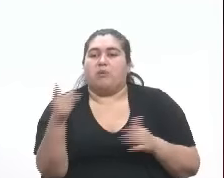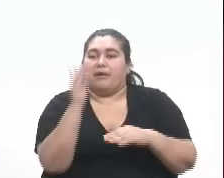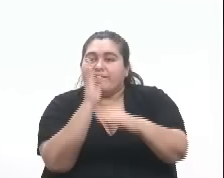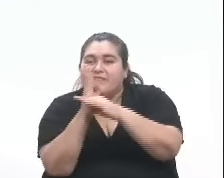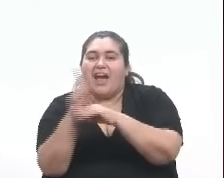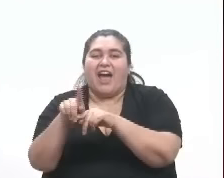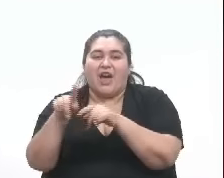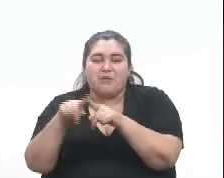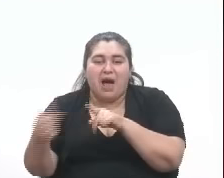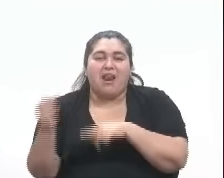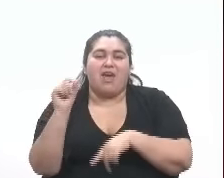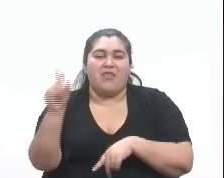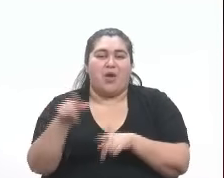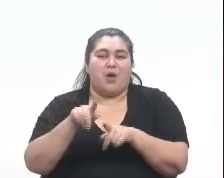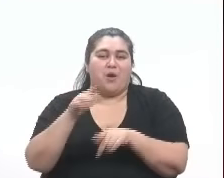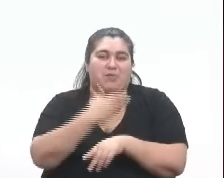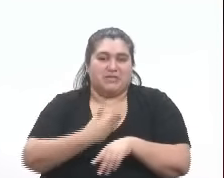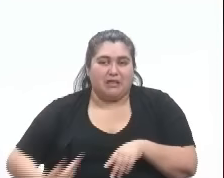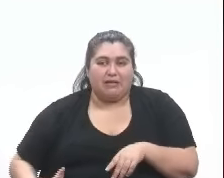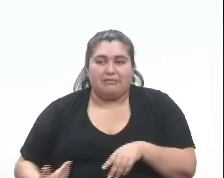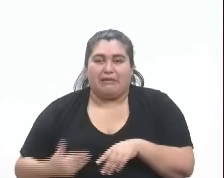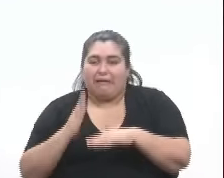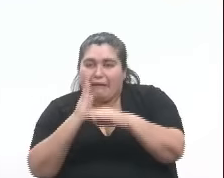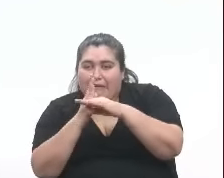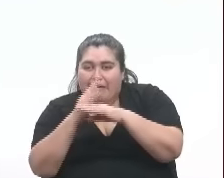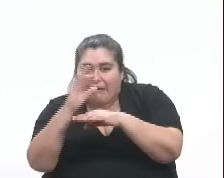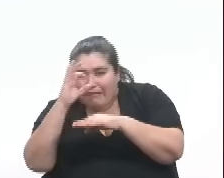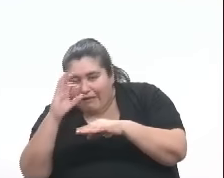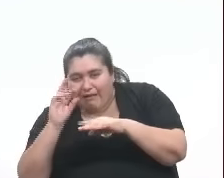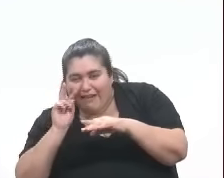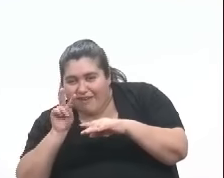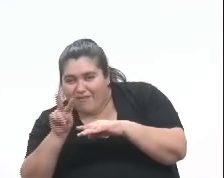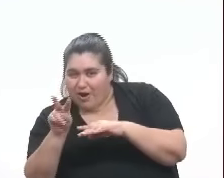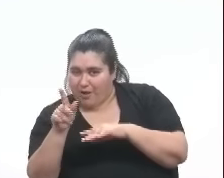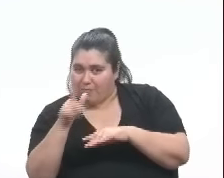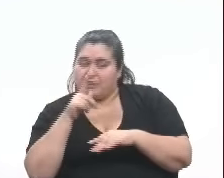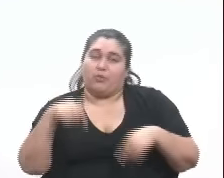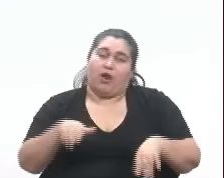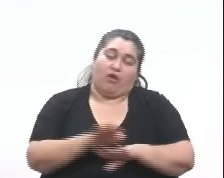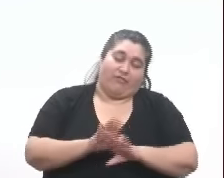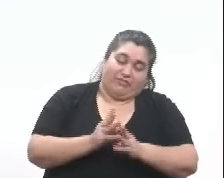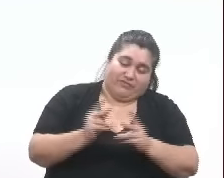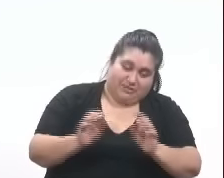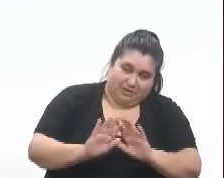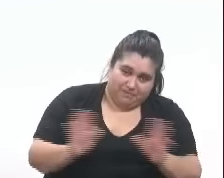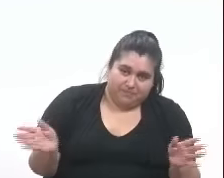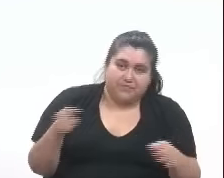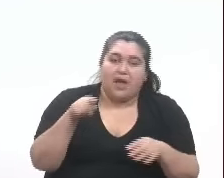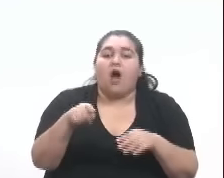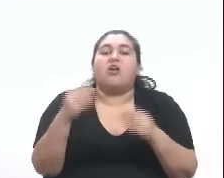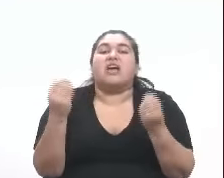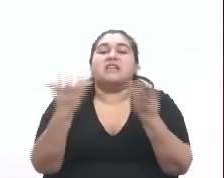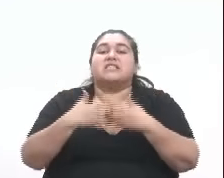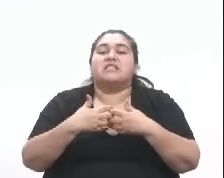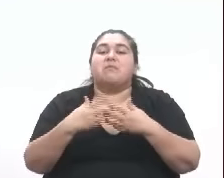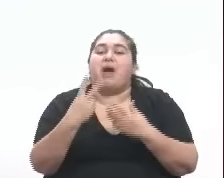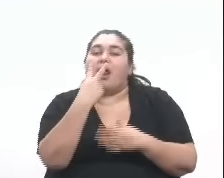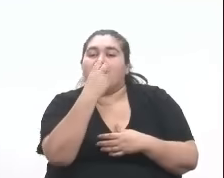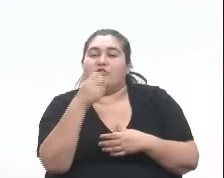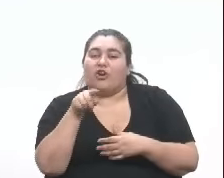presidente, le espiaba por la cerradura. Bueno, ahora no se espía más por la cerradura. Se espía por el sistema electrónico. En eso